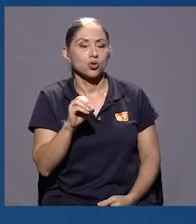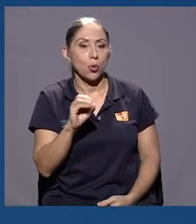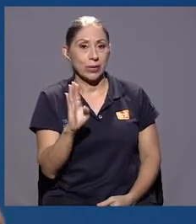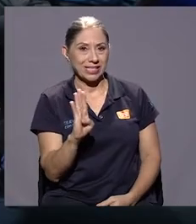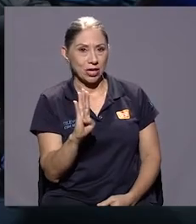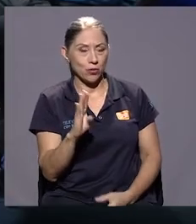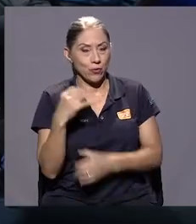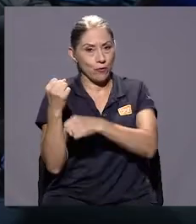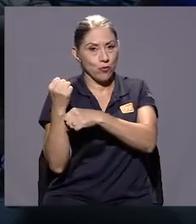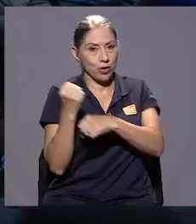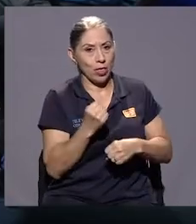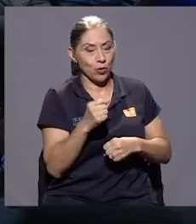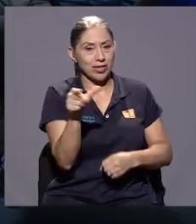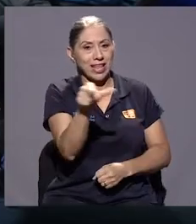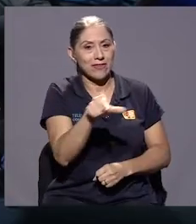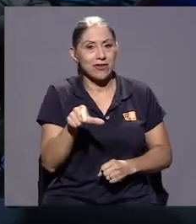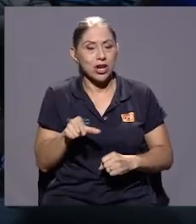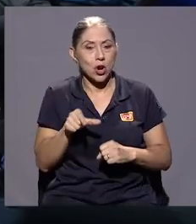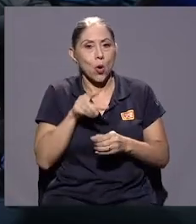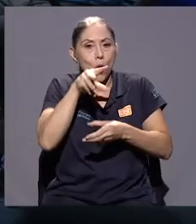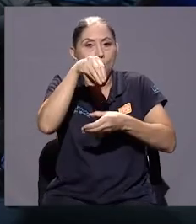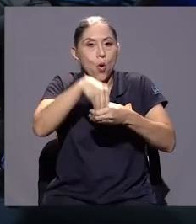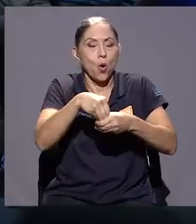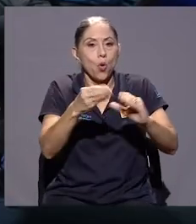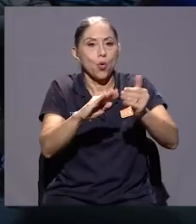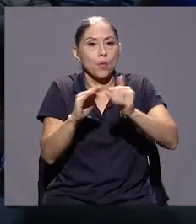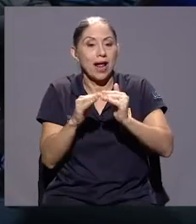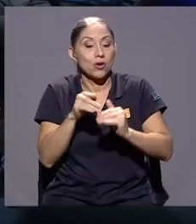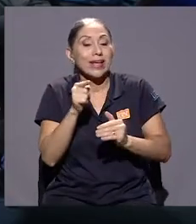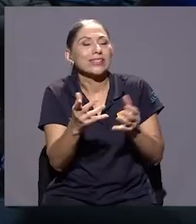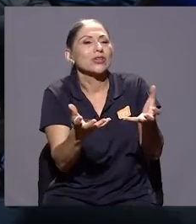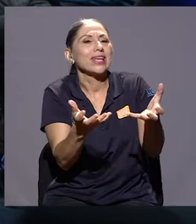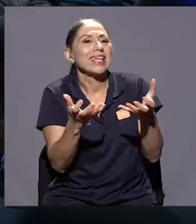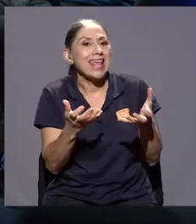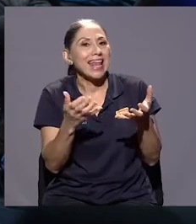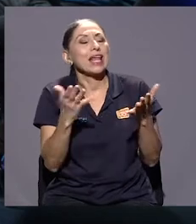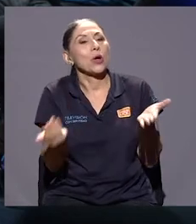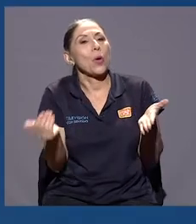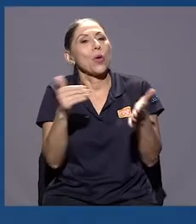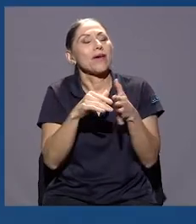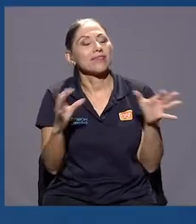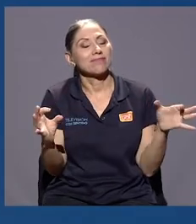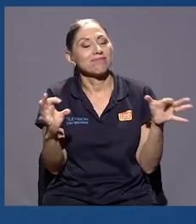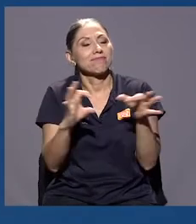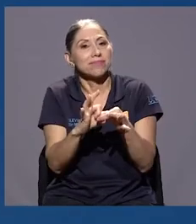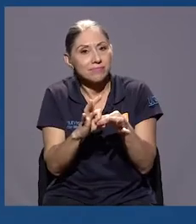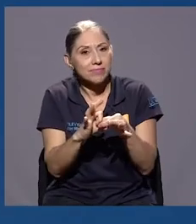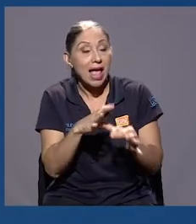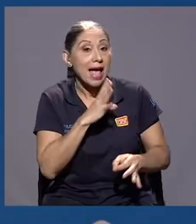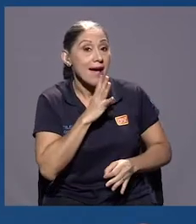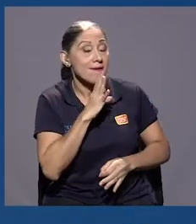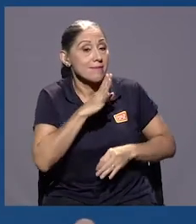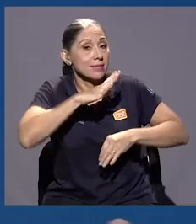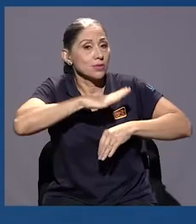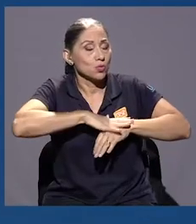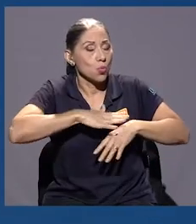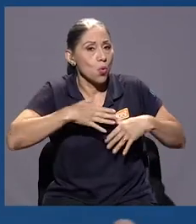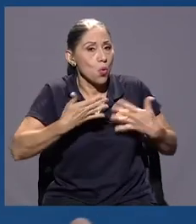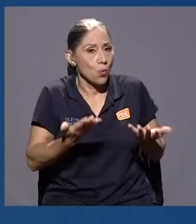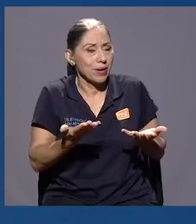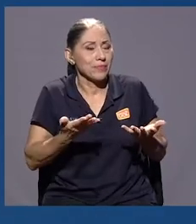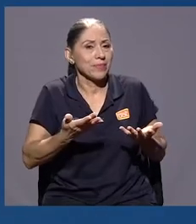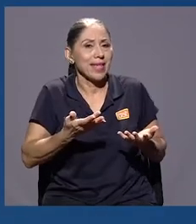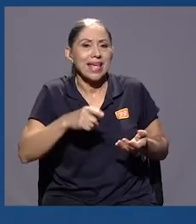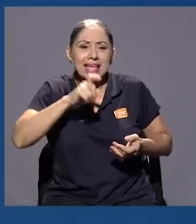urbano nada iniciativa ciudadana que busca rescatar esa relación hablaba de la integralidad que se necesita